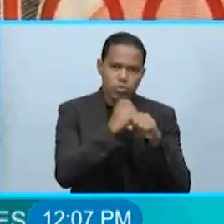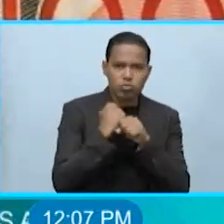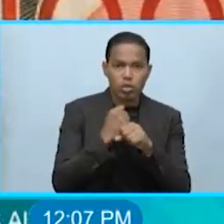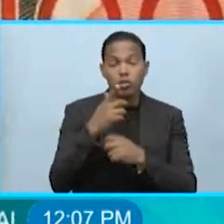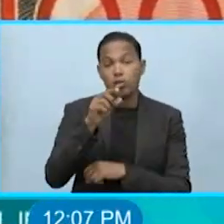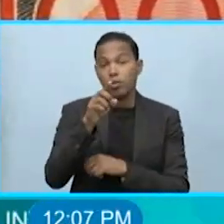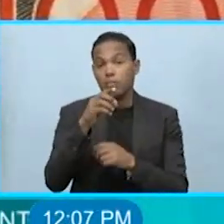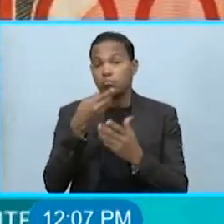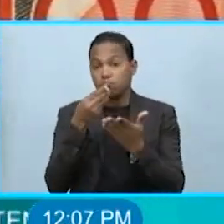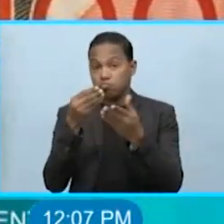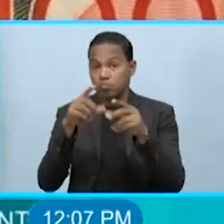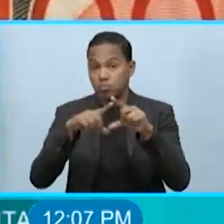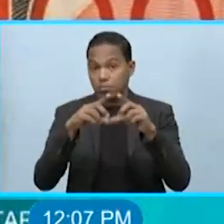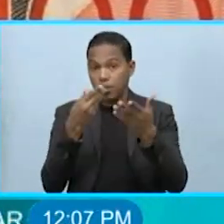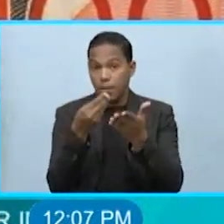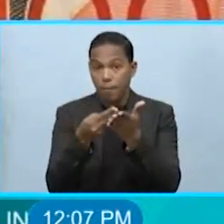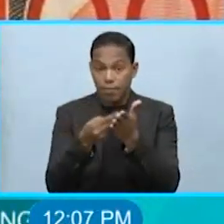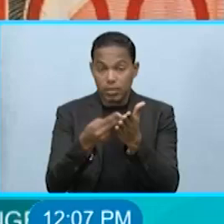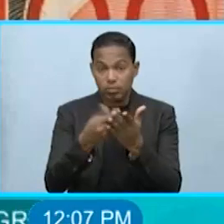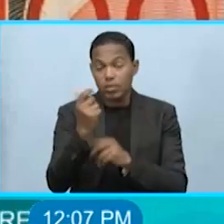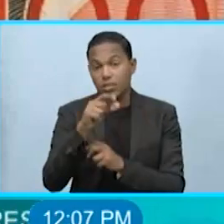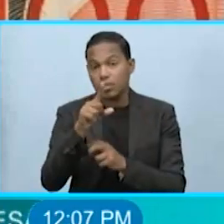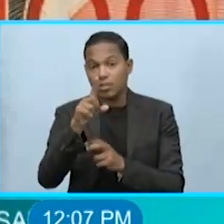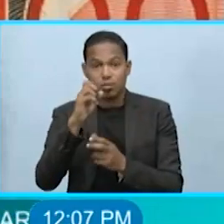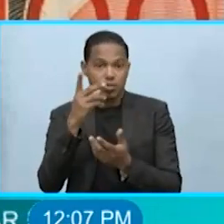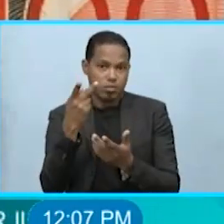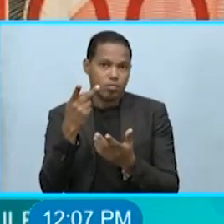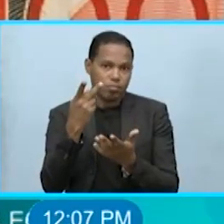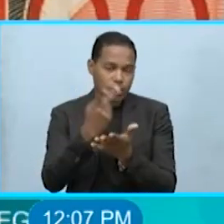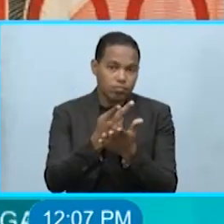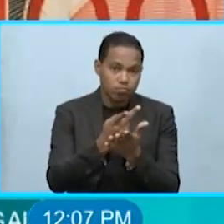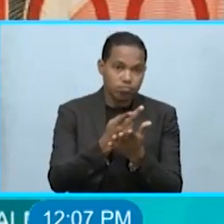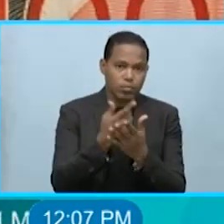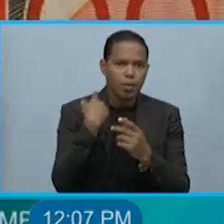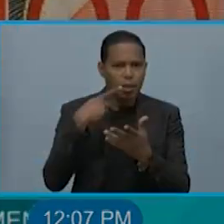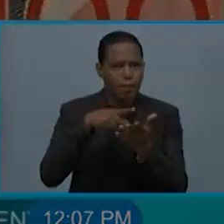mantendrán su fuerza liberatoria para el pago de todas las obligaciones públicas y privadas.